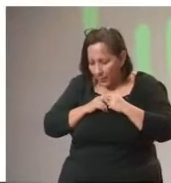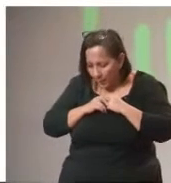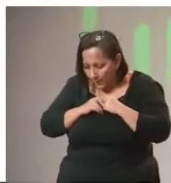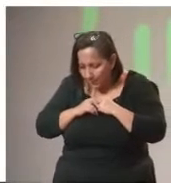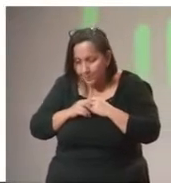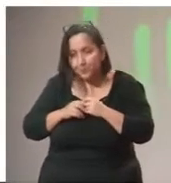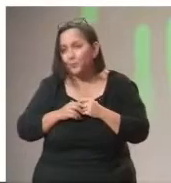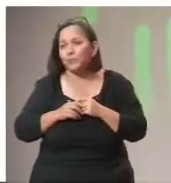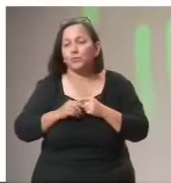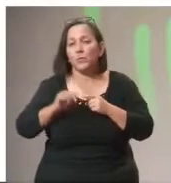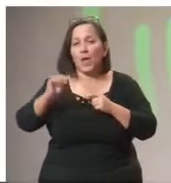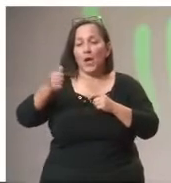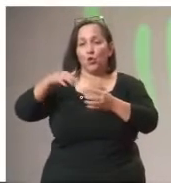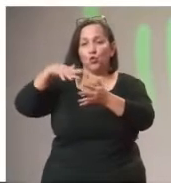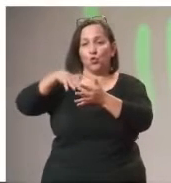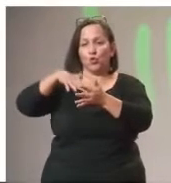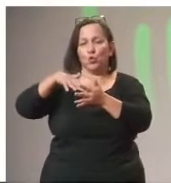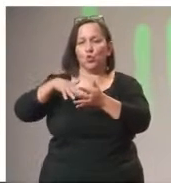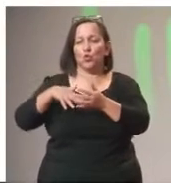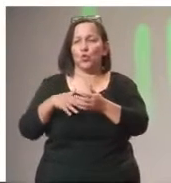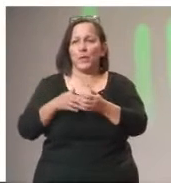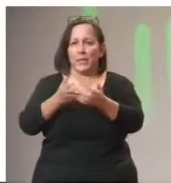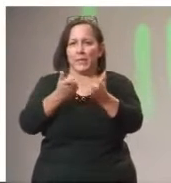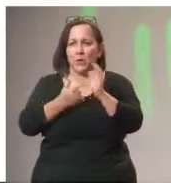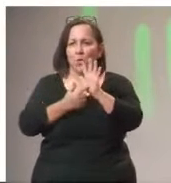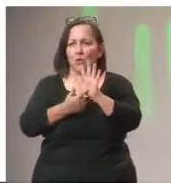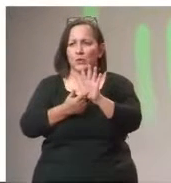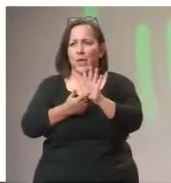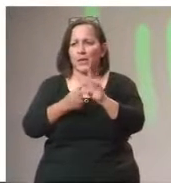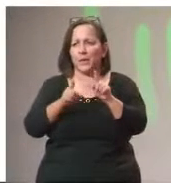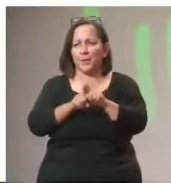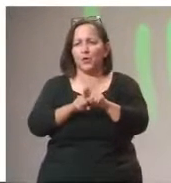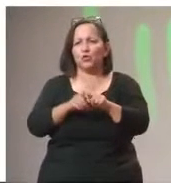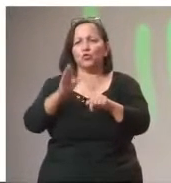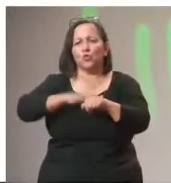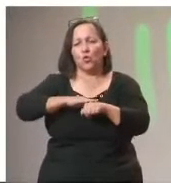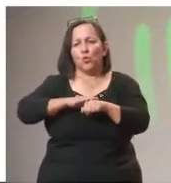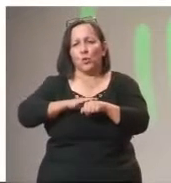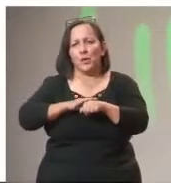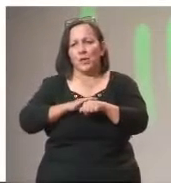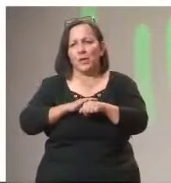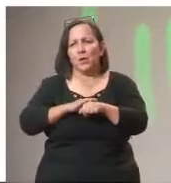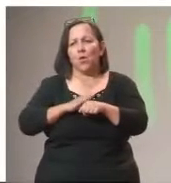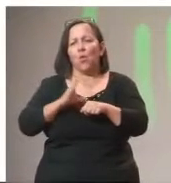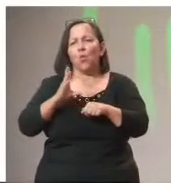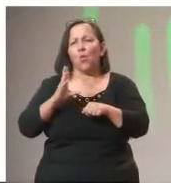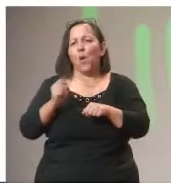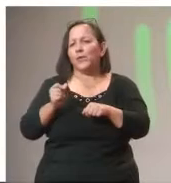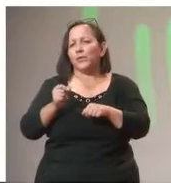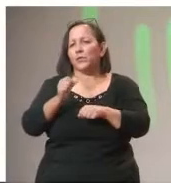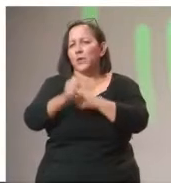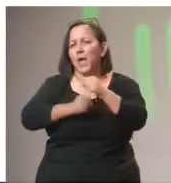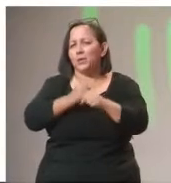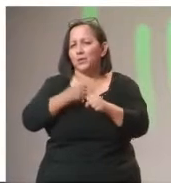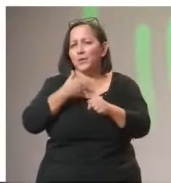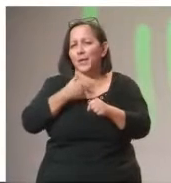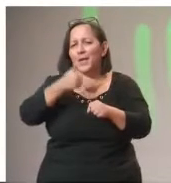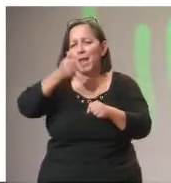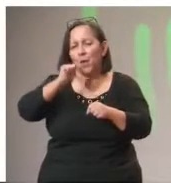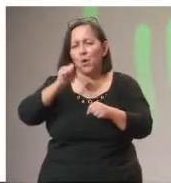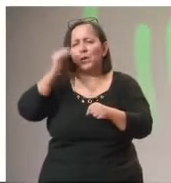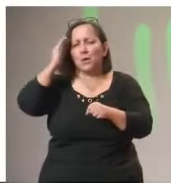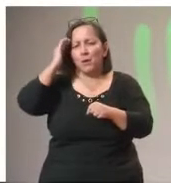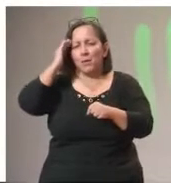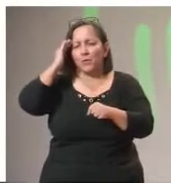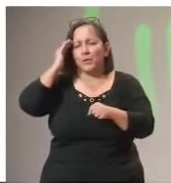El otro estudio que les quiero mostrar es sobre la determinación de la edad del agua. Entonces, sí, sabemos